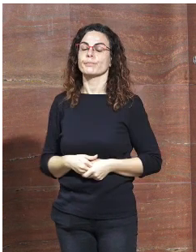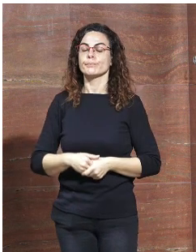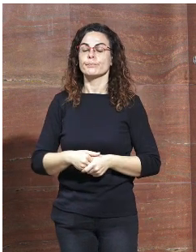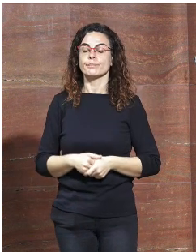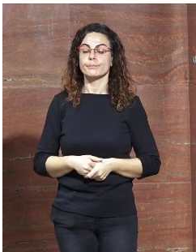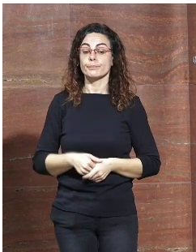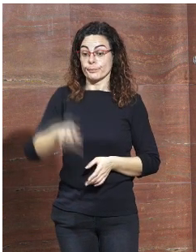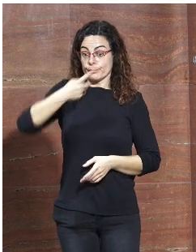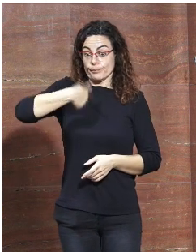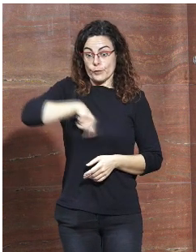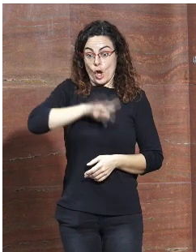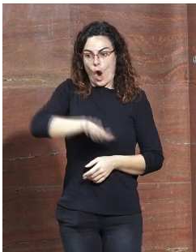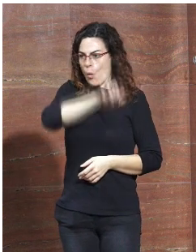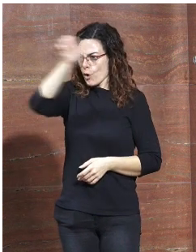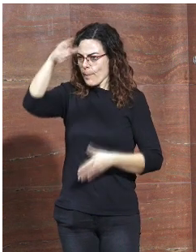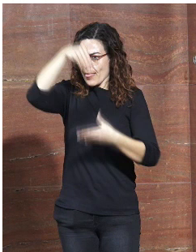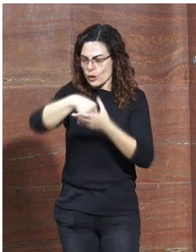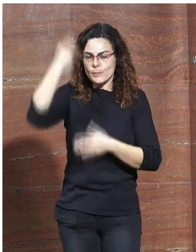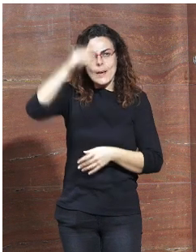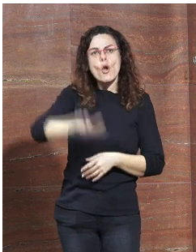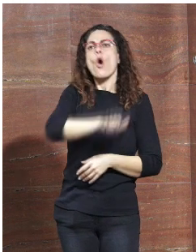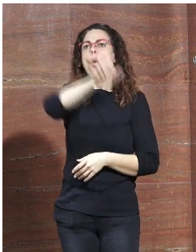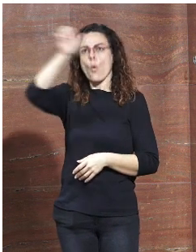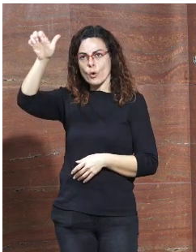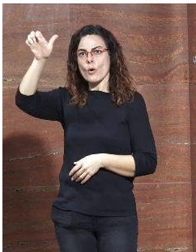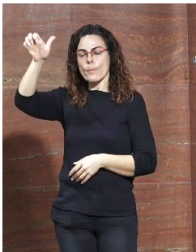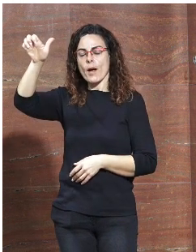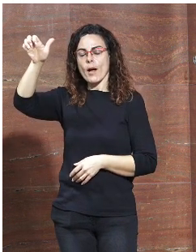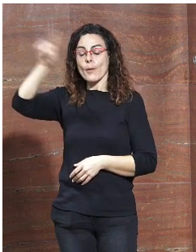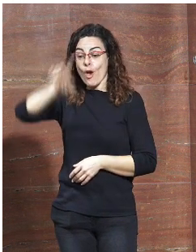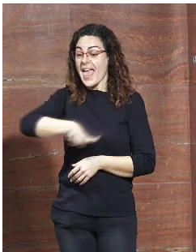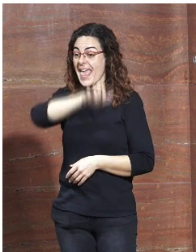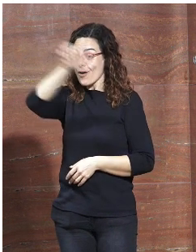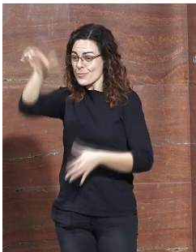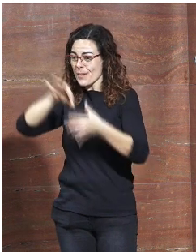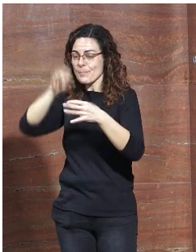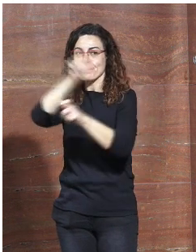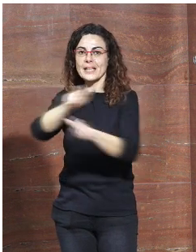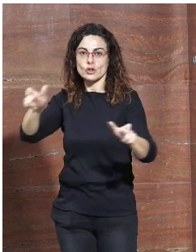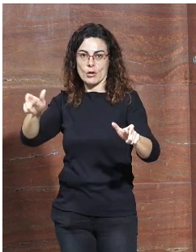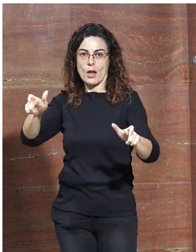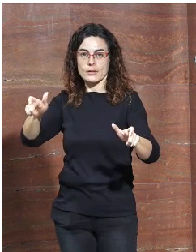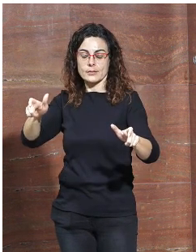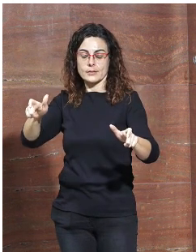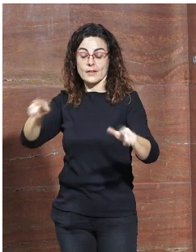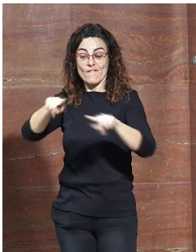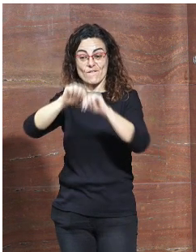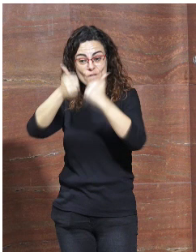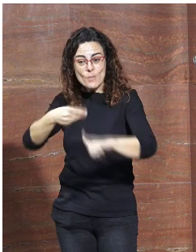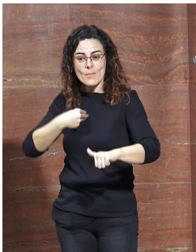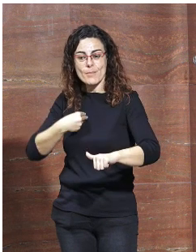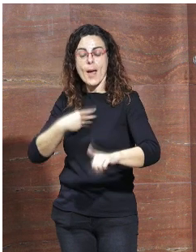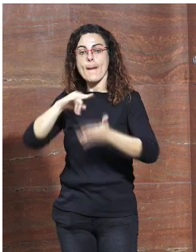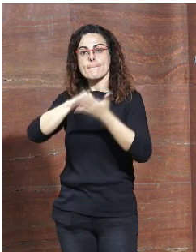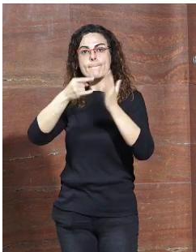Estamos en Europa, creemos en Europa, pero en la Europa de las personas. Y en esta línea, dentro del